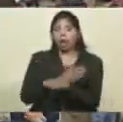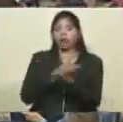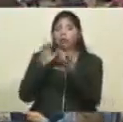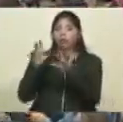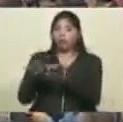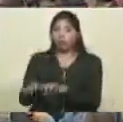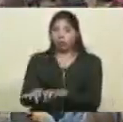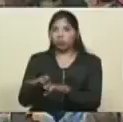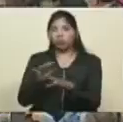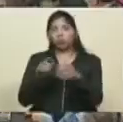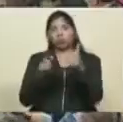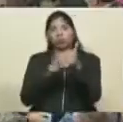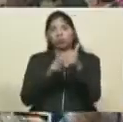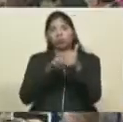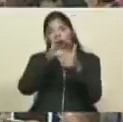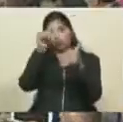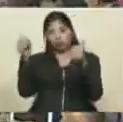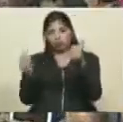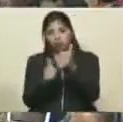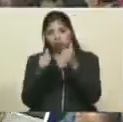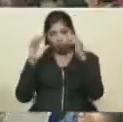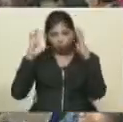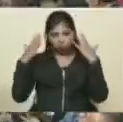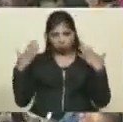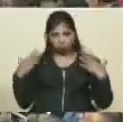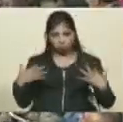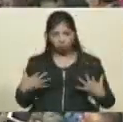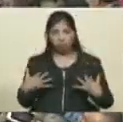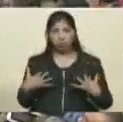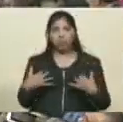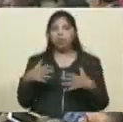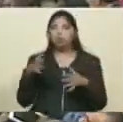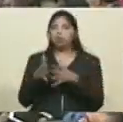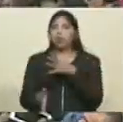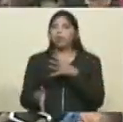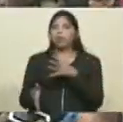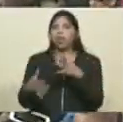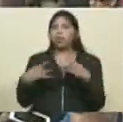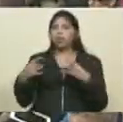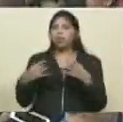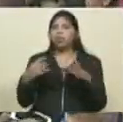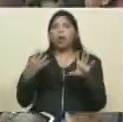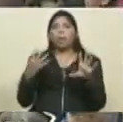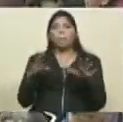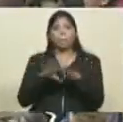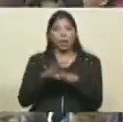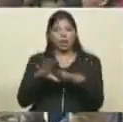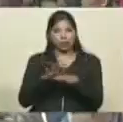ejecutivos y subsecretarios realizaban la lectura del acta del día martes 5 y jueves 7 de septiembre.